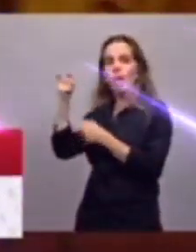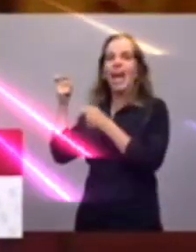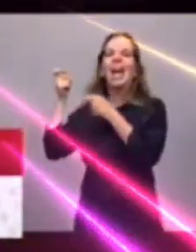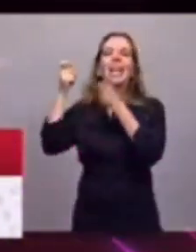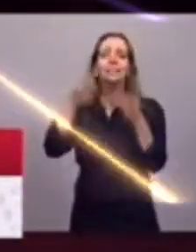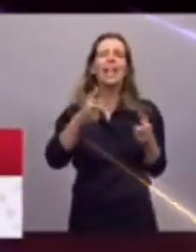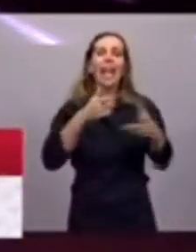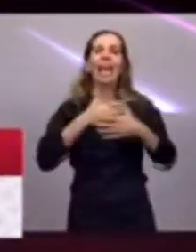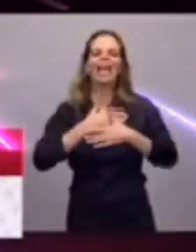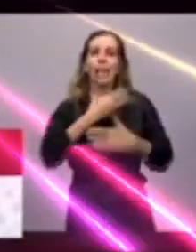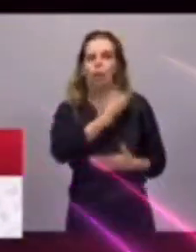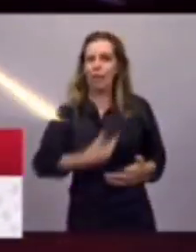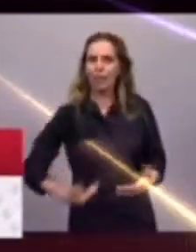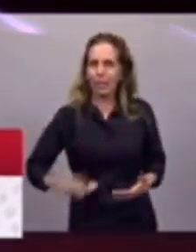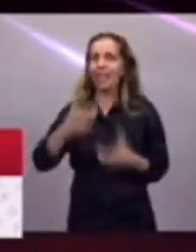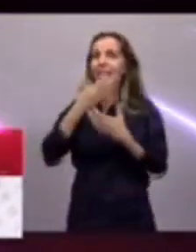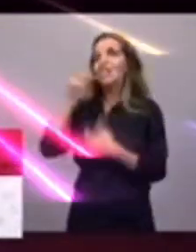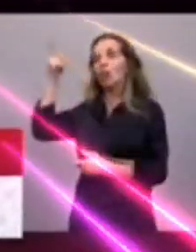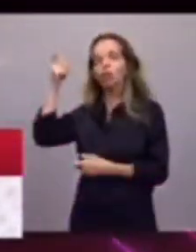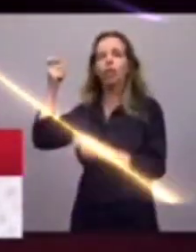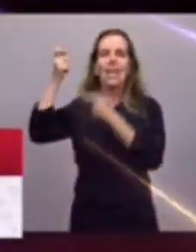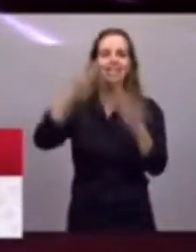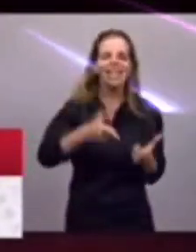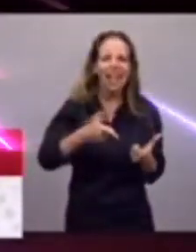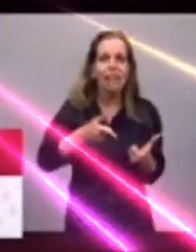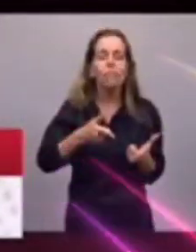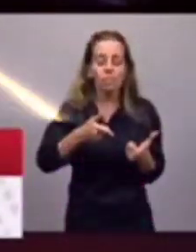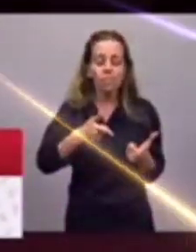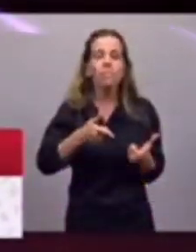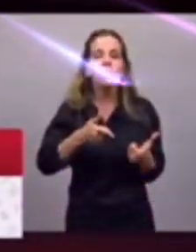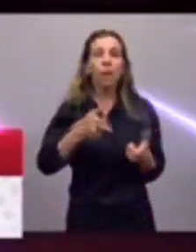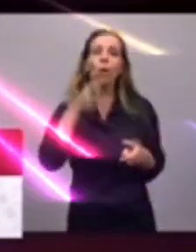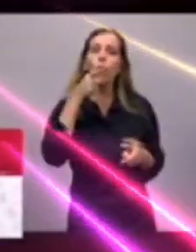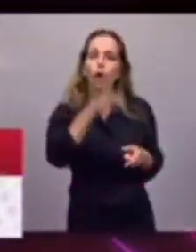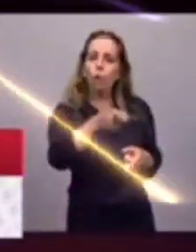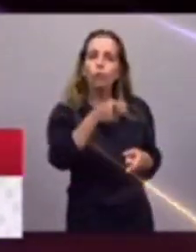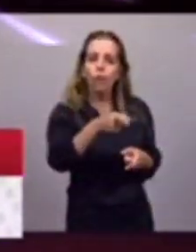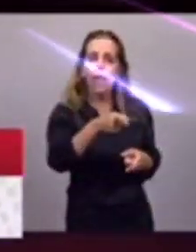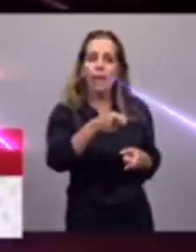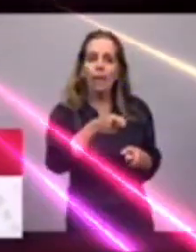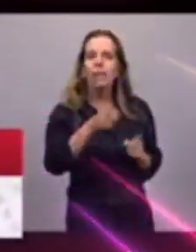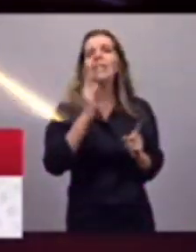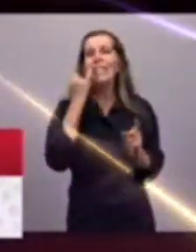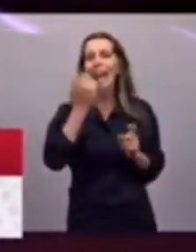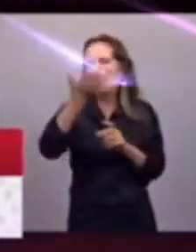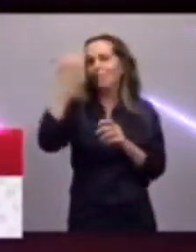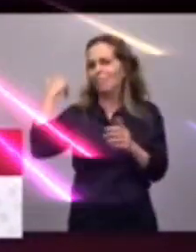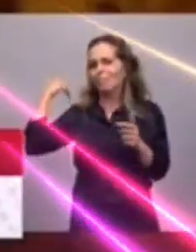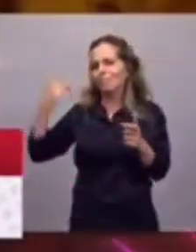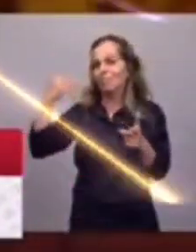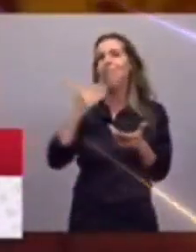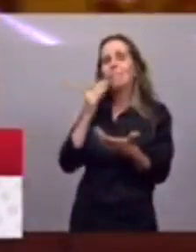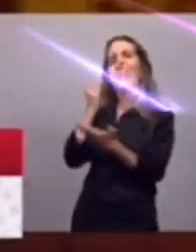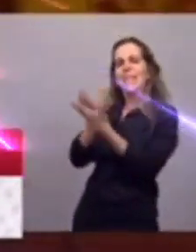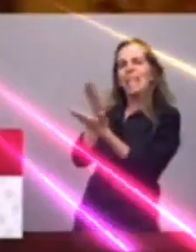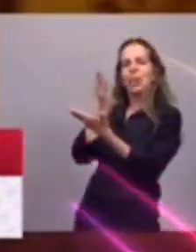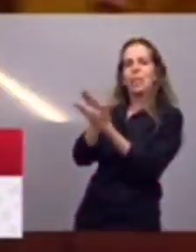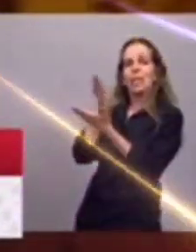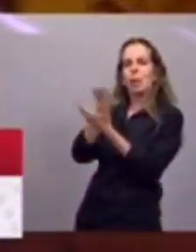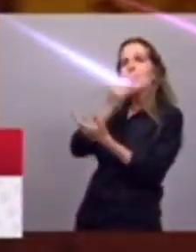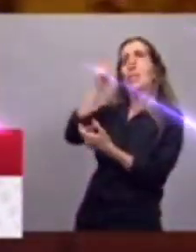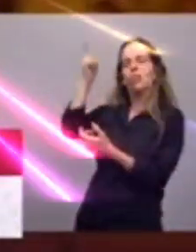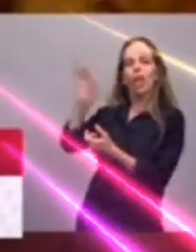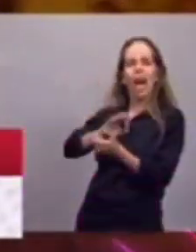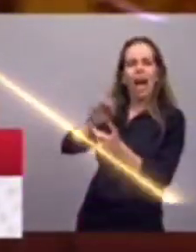señor presidente, nada más y nada menos lo que usted le viene pidiendo a Dios hace mucho